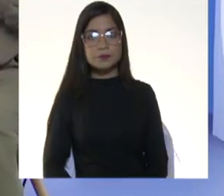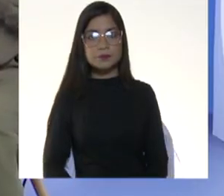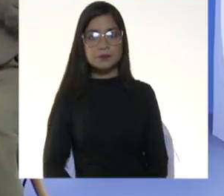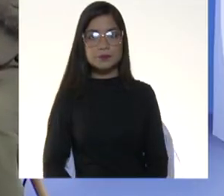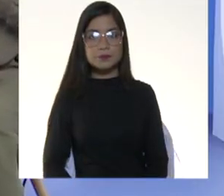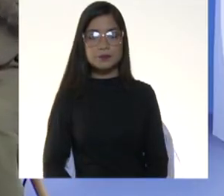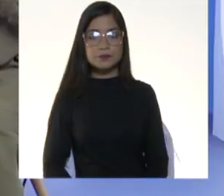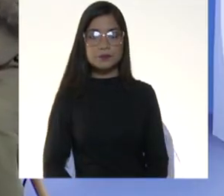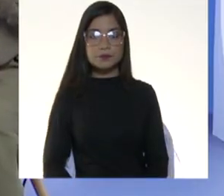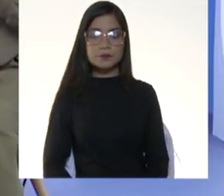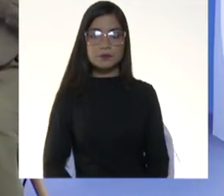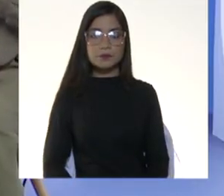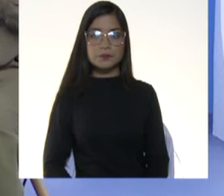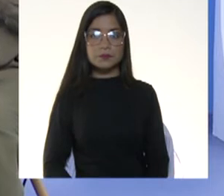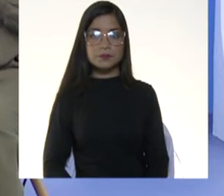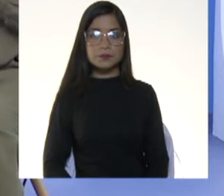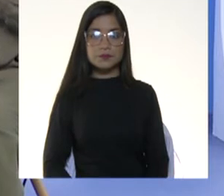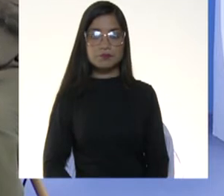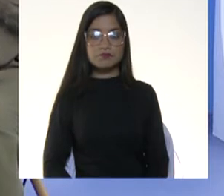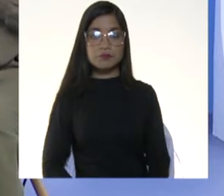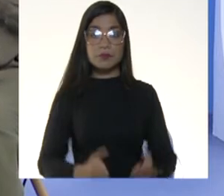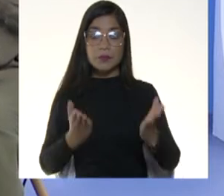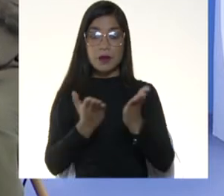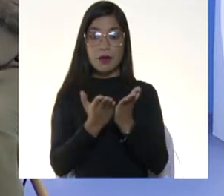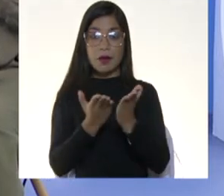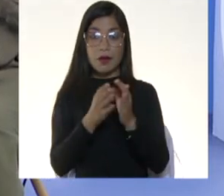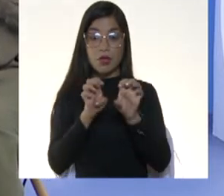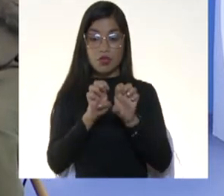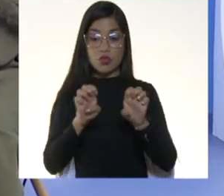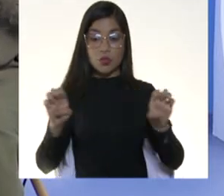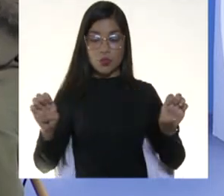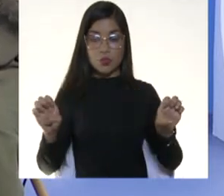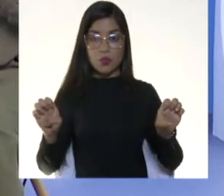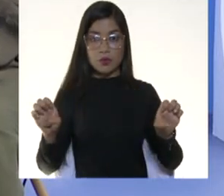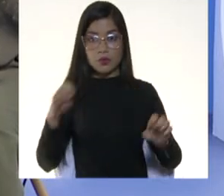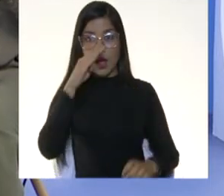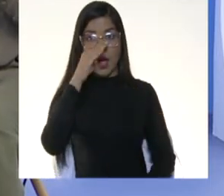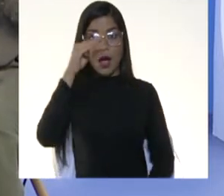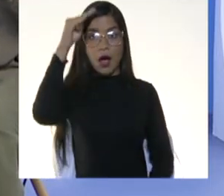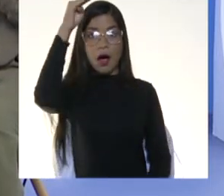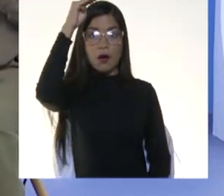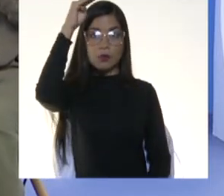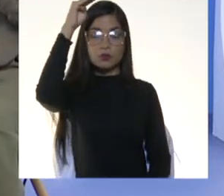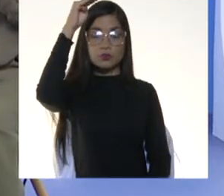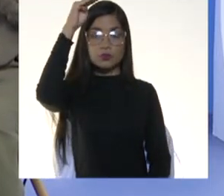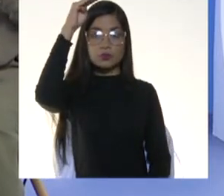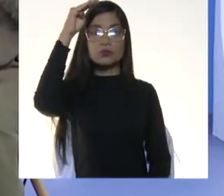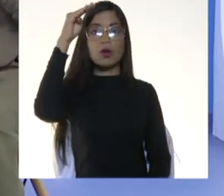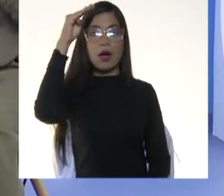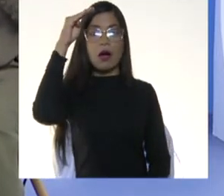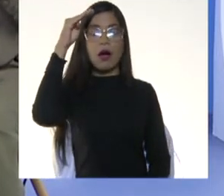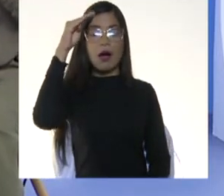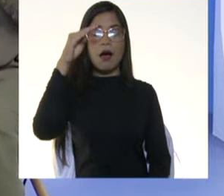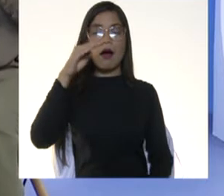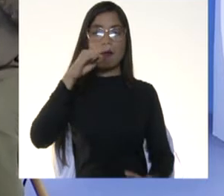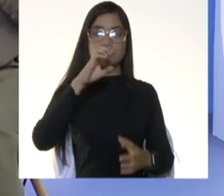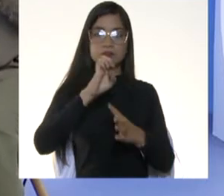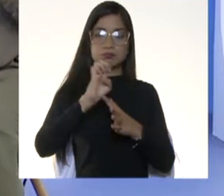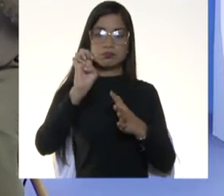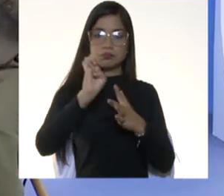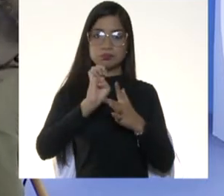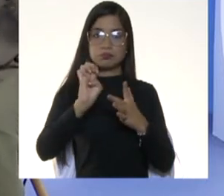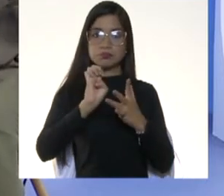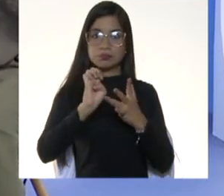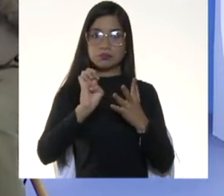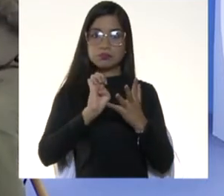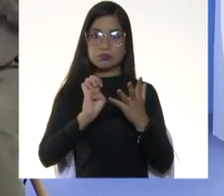que estamos a través de educación de adultos generando esos elementos descriptivos de haceres y saberes, y se les está asumiendo un título en